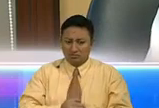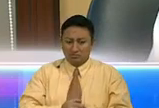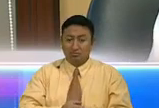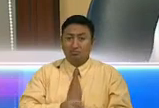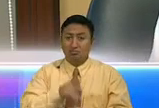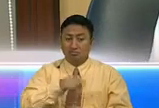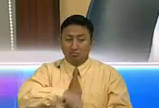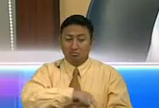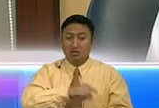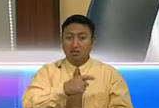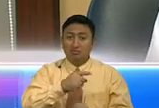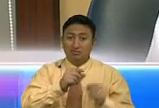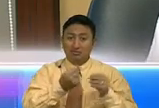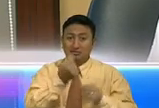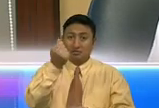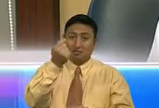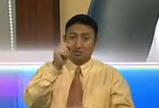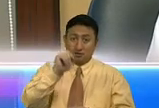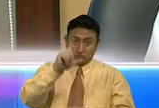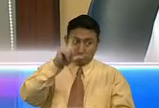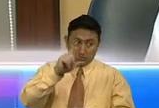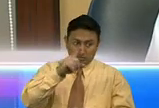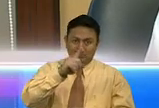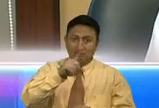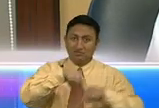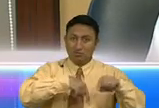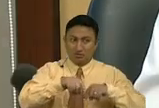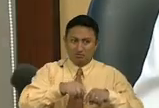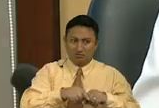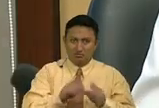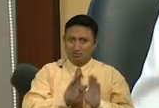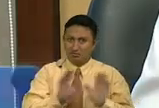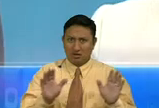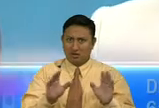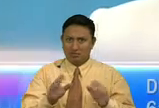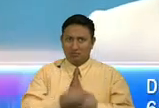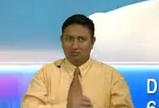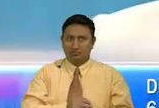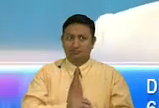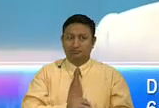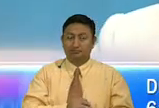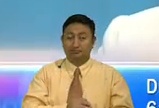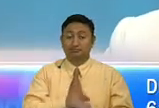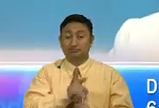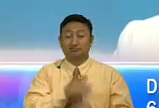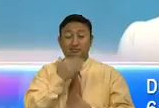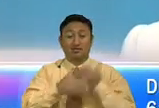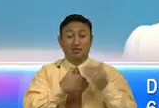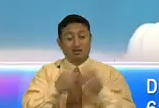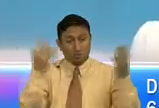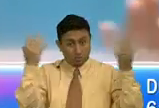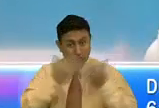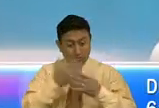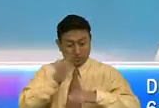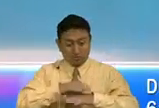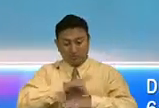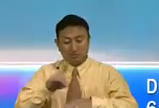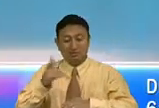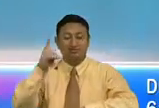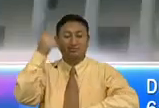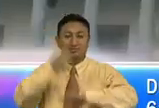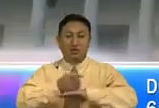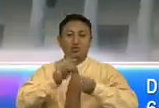medida se ha modificado para los transportistas de carga y de transporte público. Y para evitar toda confusión respecto del decreto